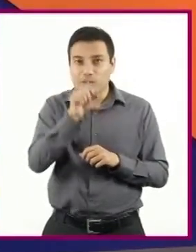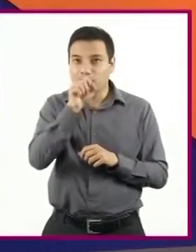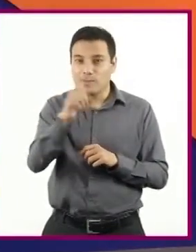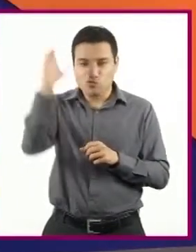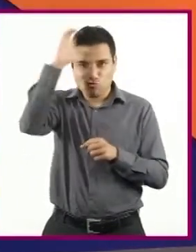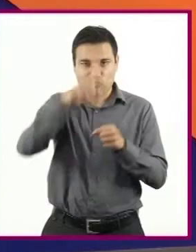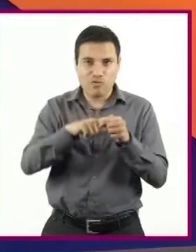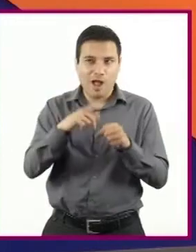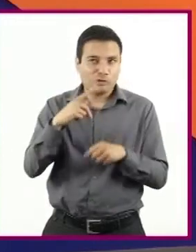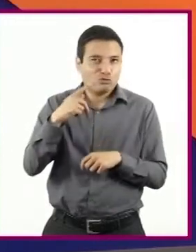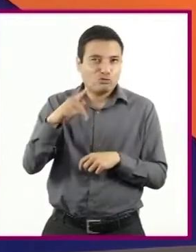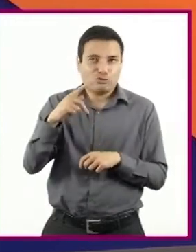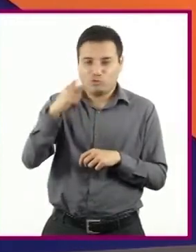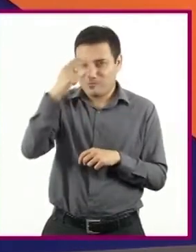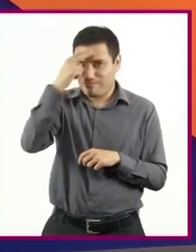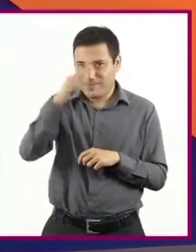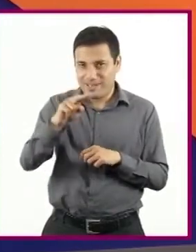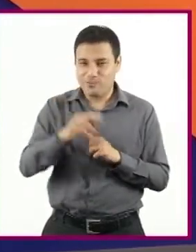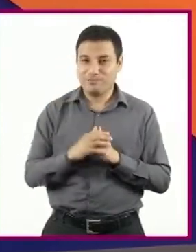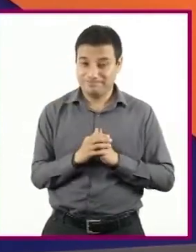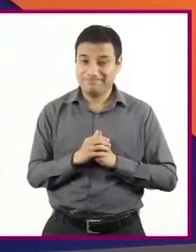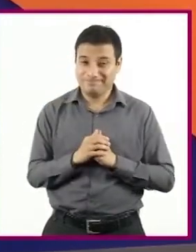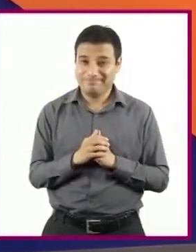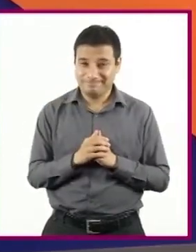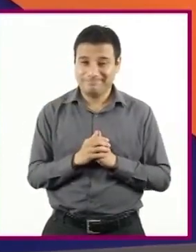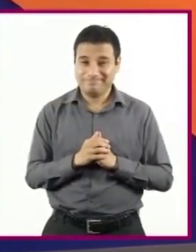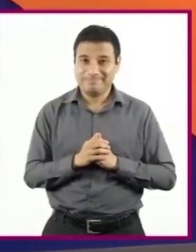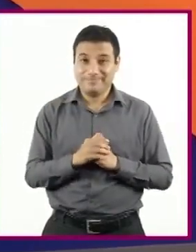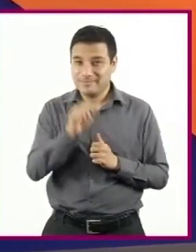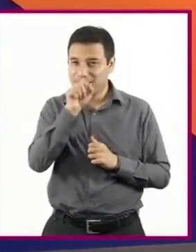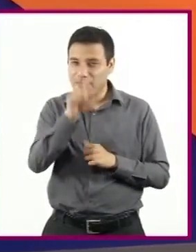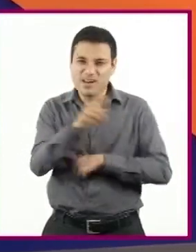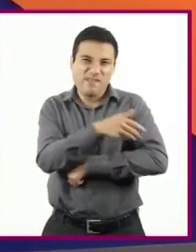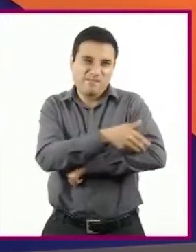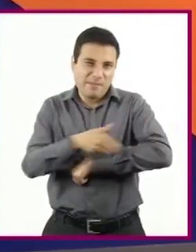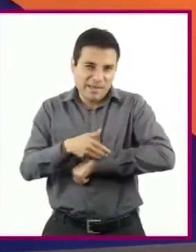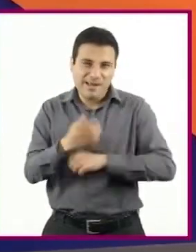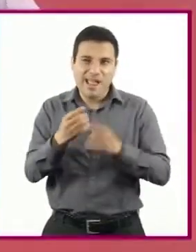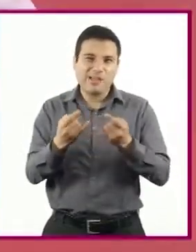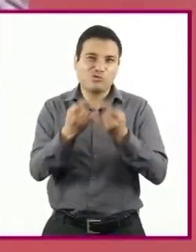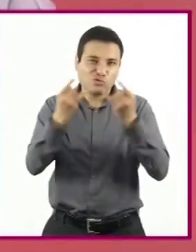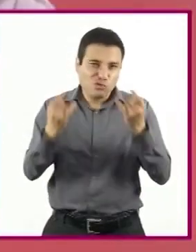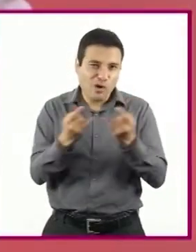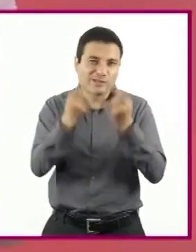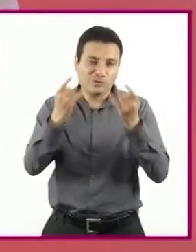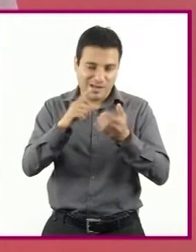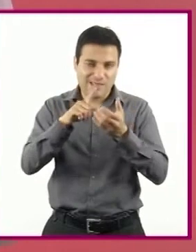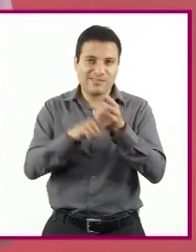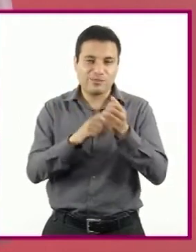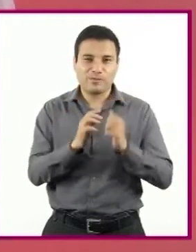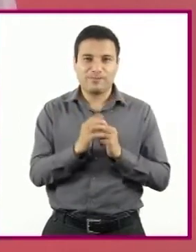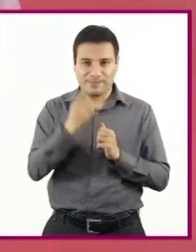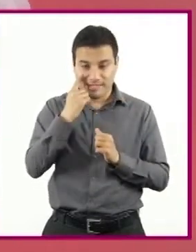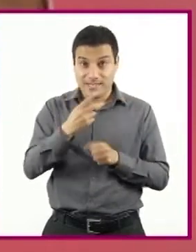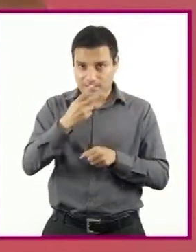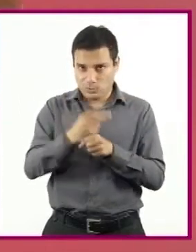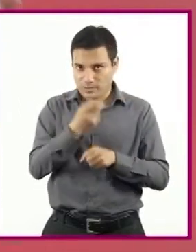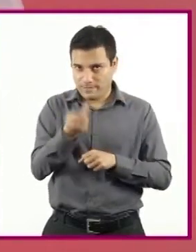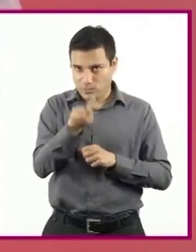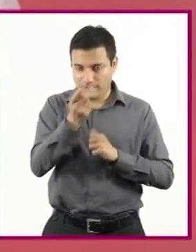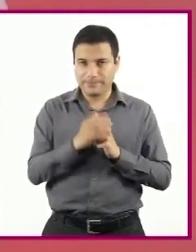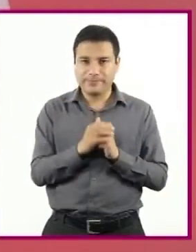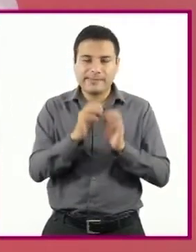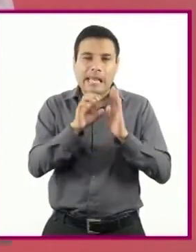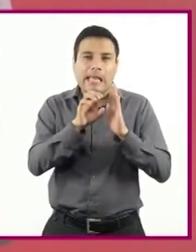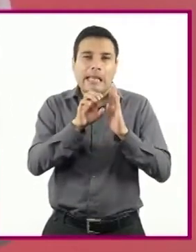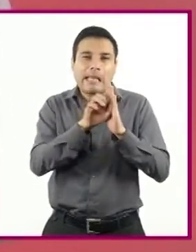mundo, la cultura y con la historia social y familiar de las personas que los usan. Vamos con la segunda pregunta. Si